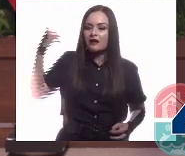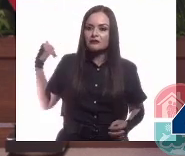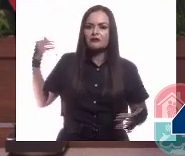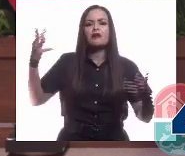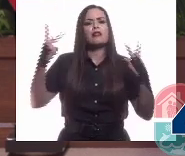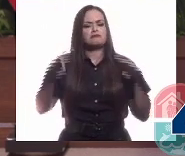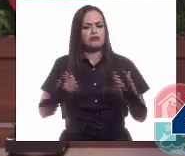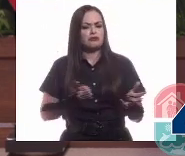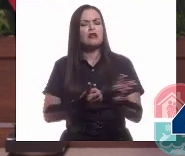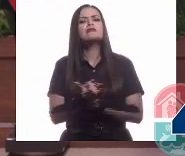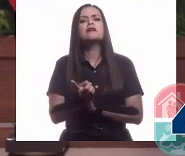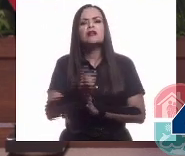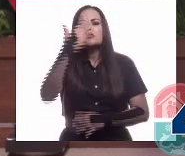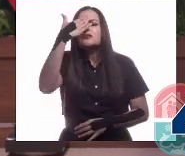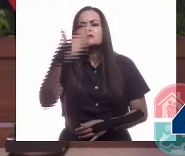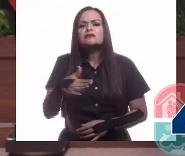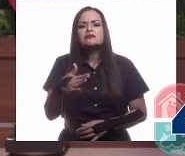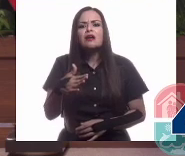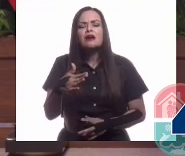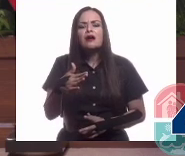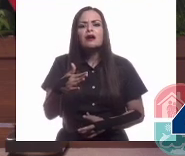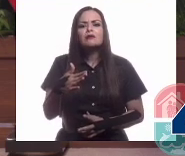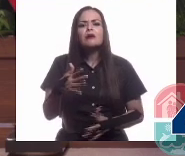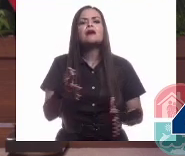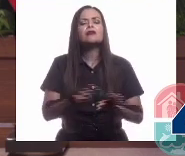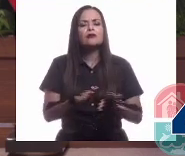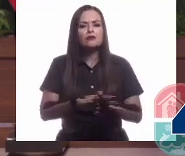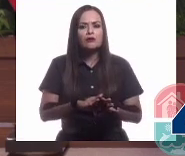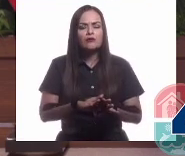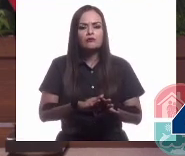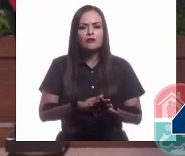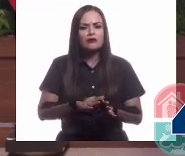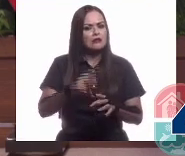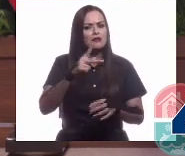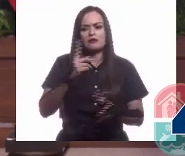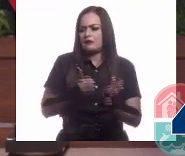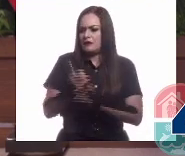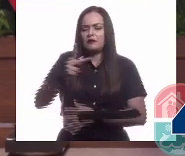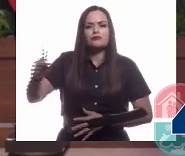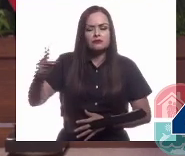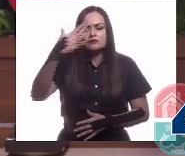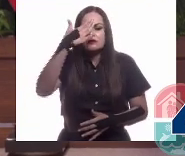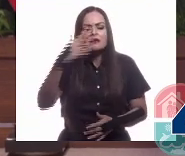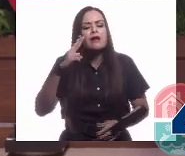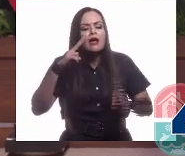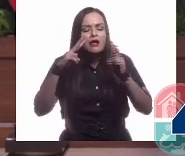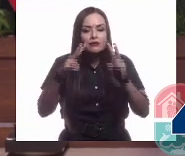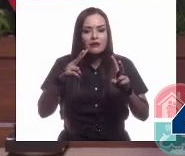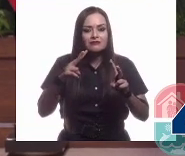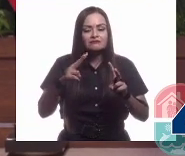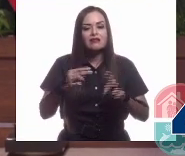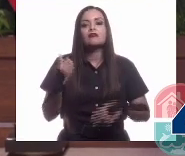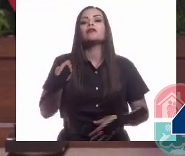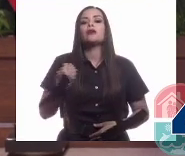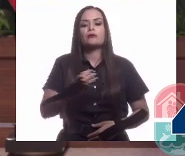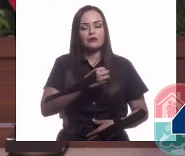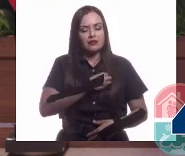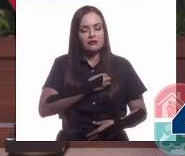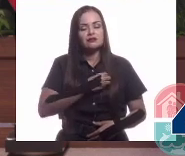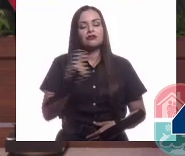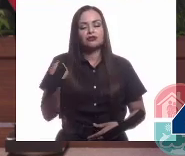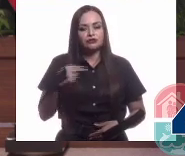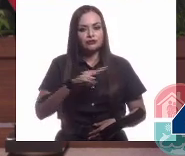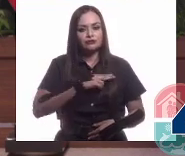tiene derecho a saber con cuánto entramos y con cuánto salimos, es su derecho, ¿sí? Pero también es nuestra obligación.